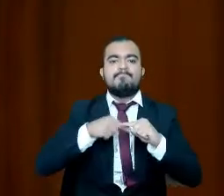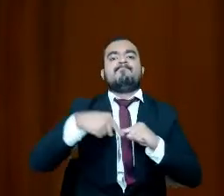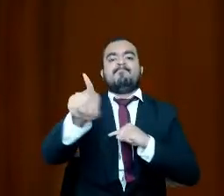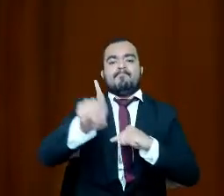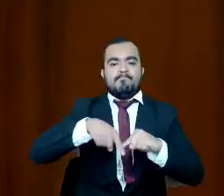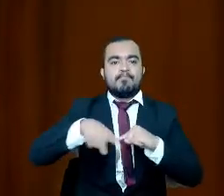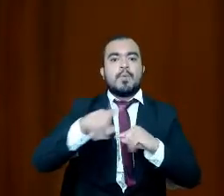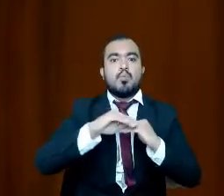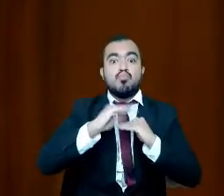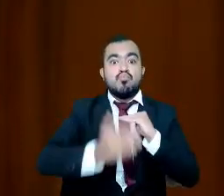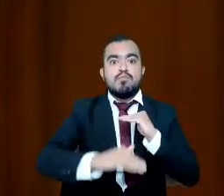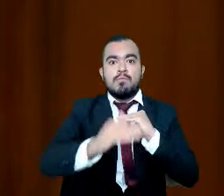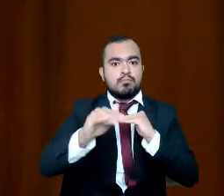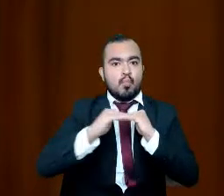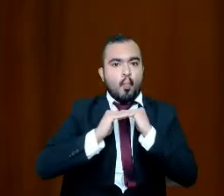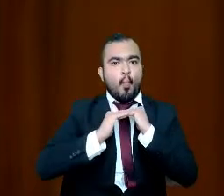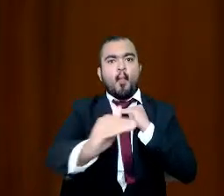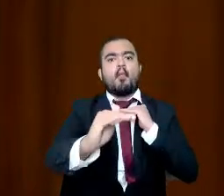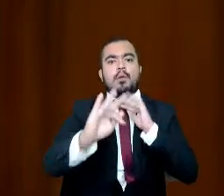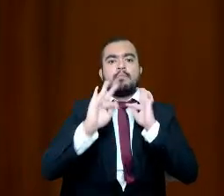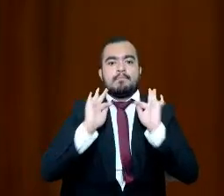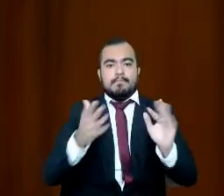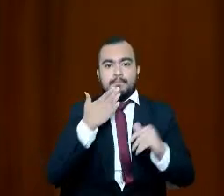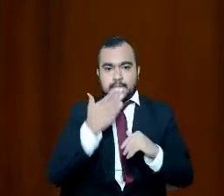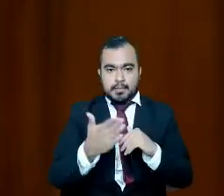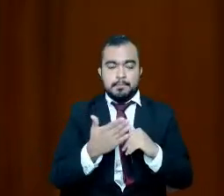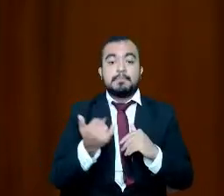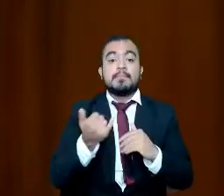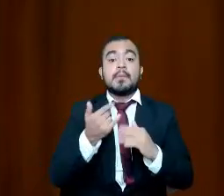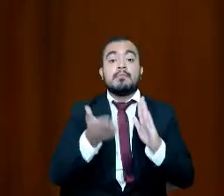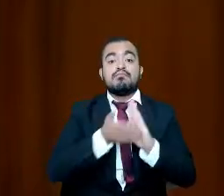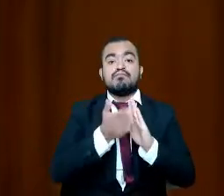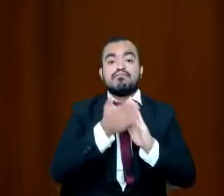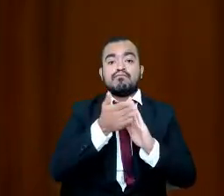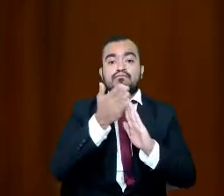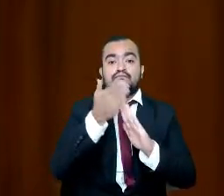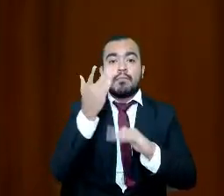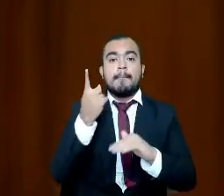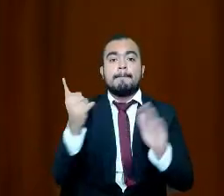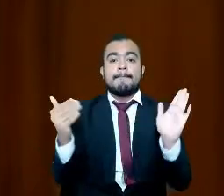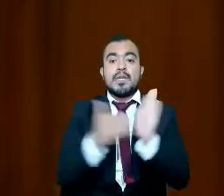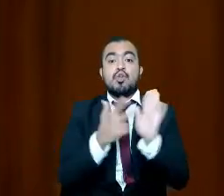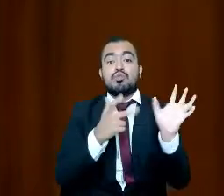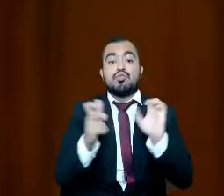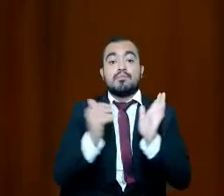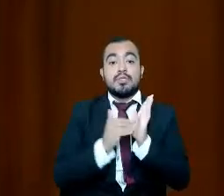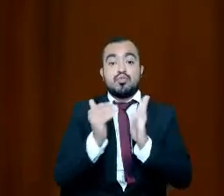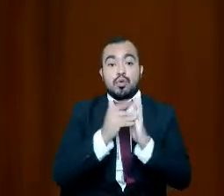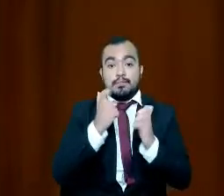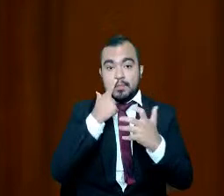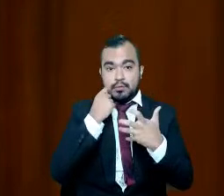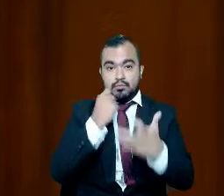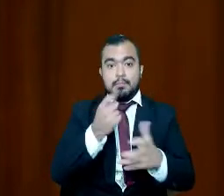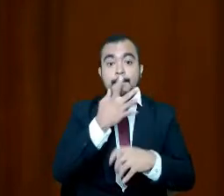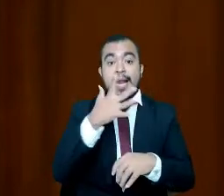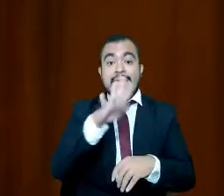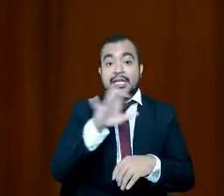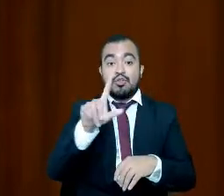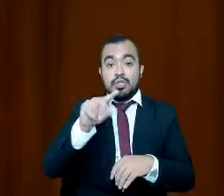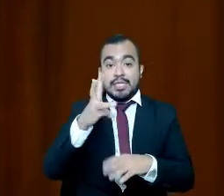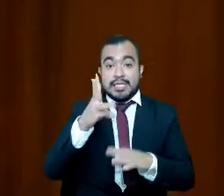bacheo. La rehabilitación, casi 2,800 millones de pesos para 573 kilómetros